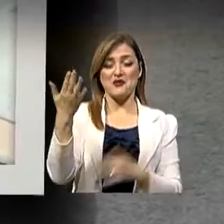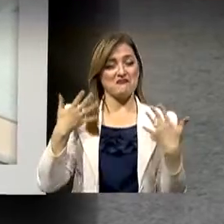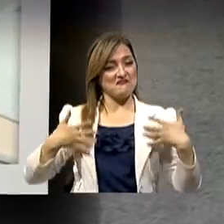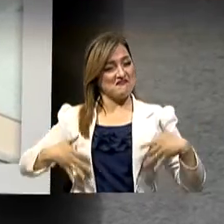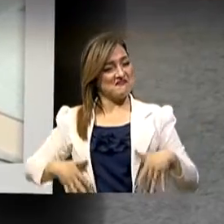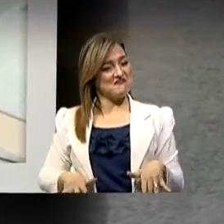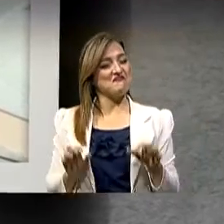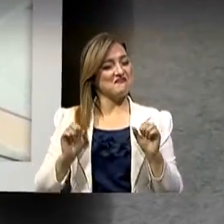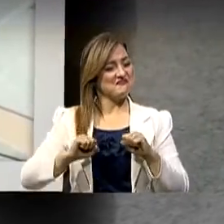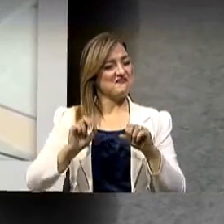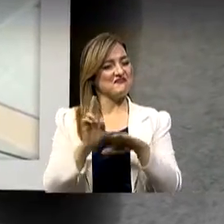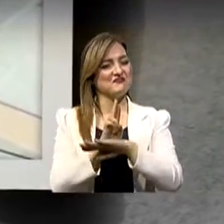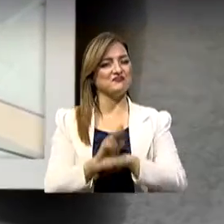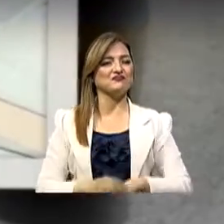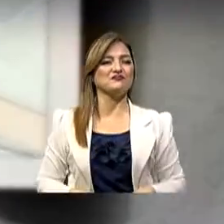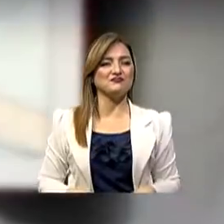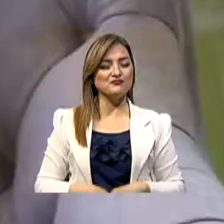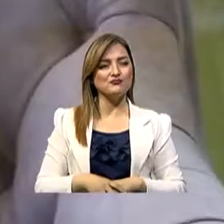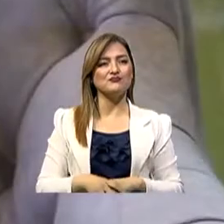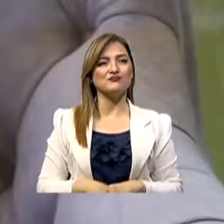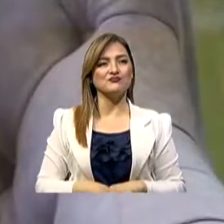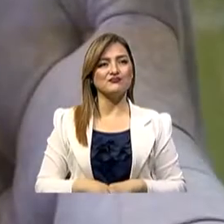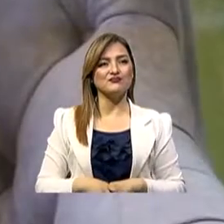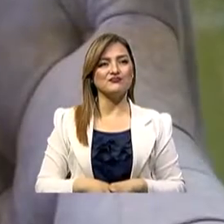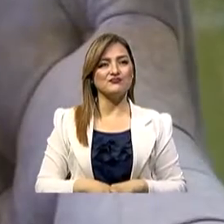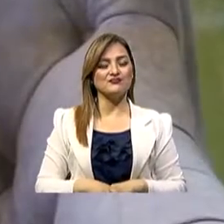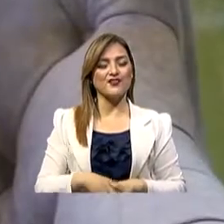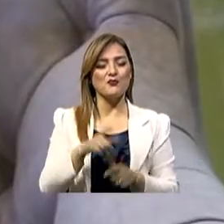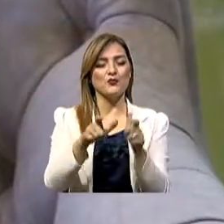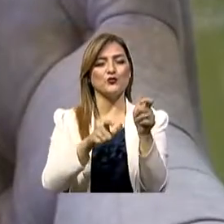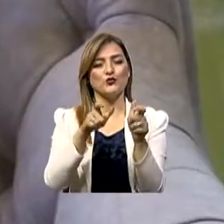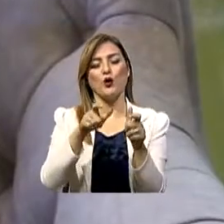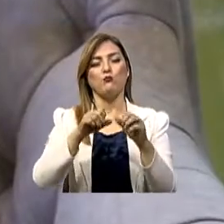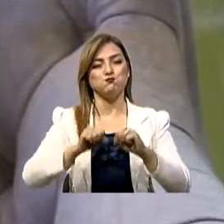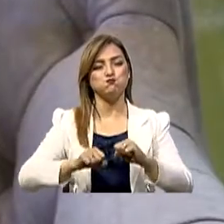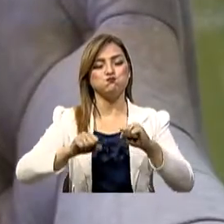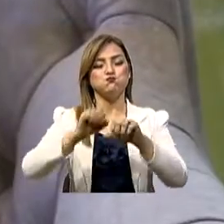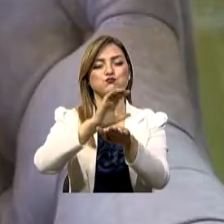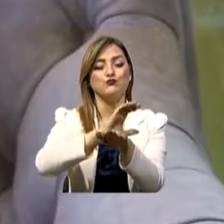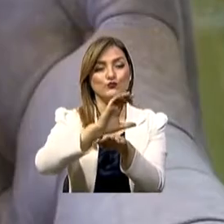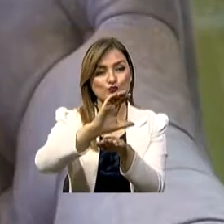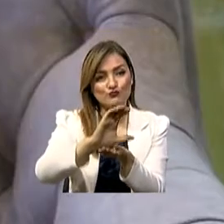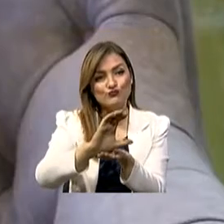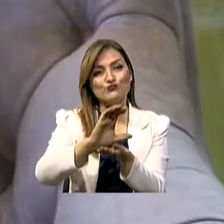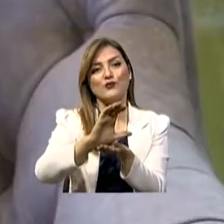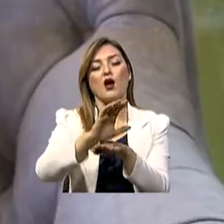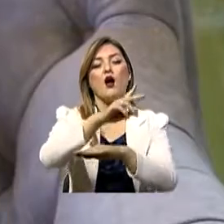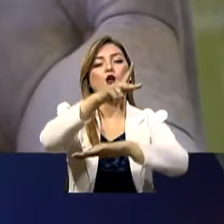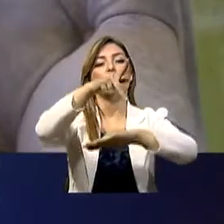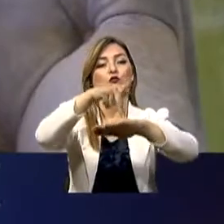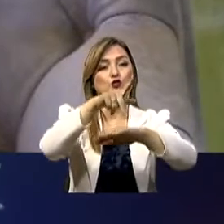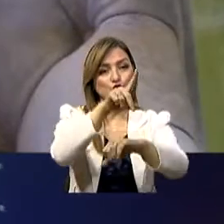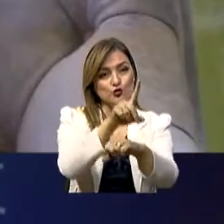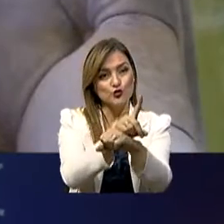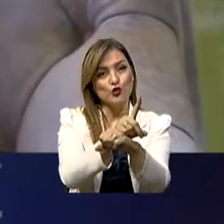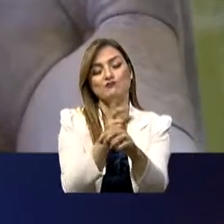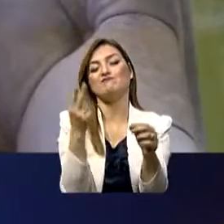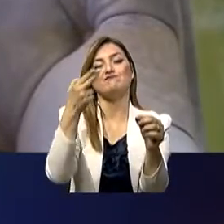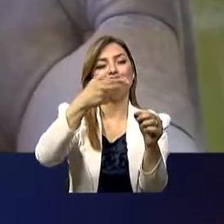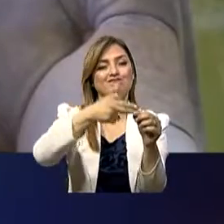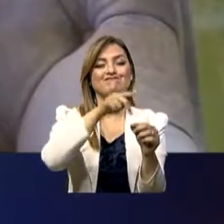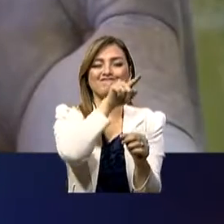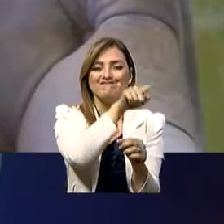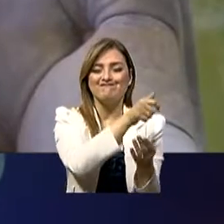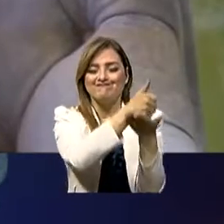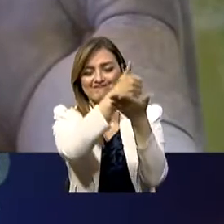ropa y yo le aconsejo a la gente que tiene obesidad que acuda a un profesional el profesional es